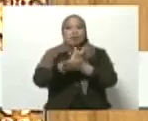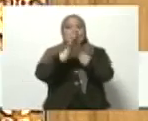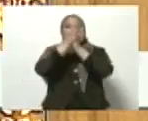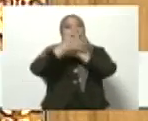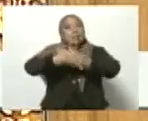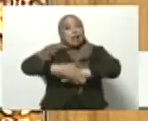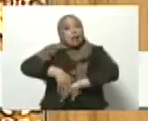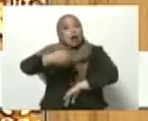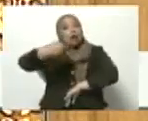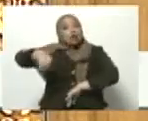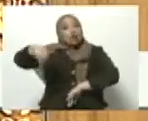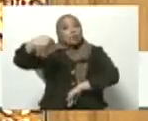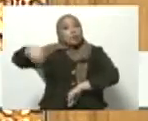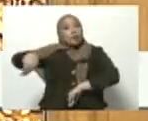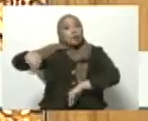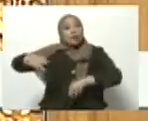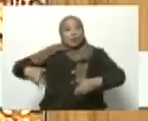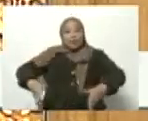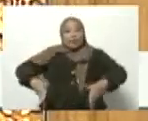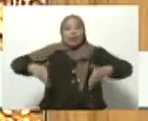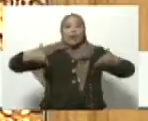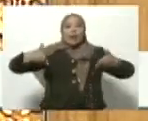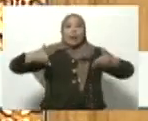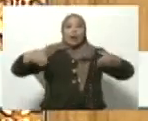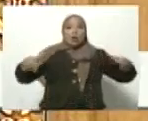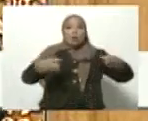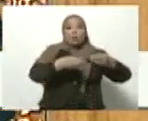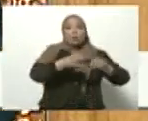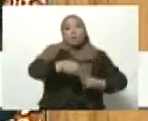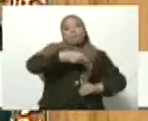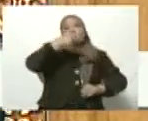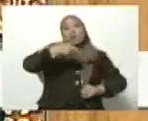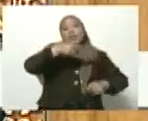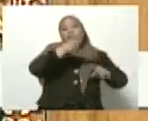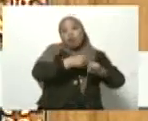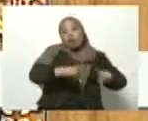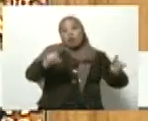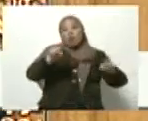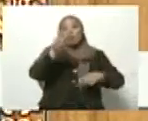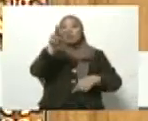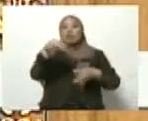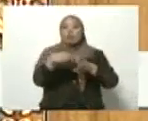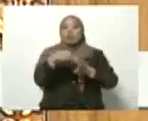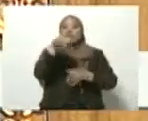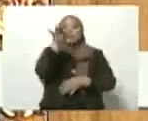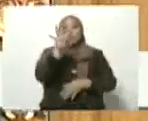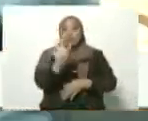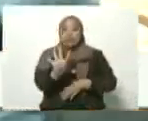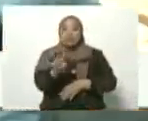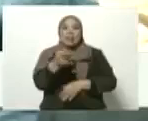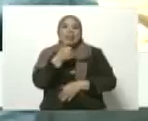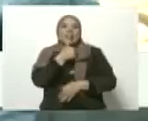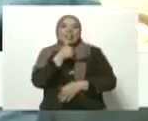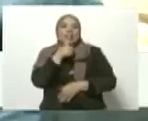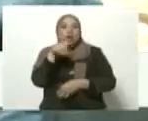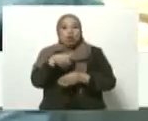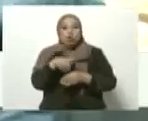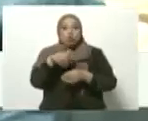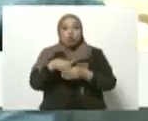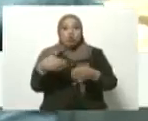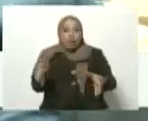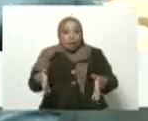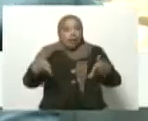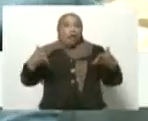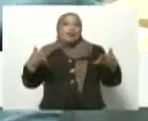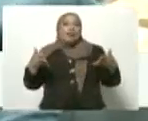miel, porque va a ganar el otro partido y en el 2024 no tengo la bola mágica de cristal para saber qué va a pasar. Pero si llegara